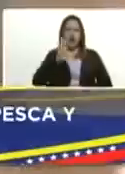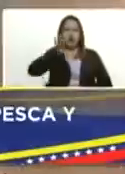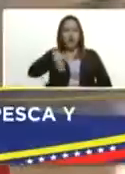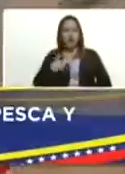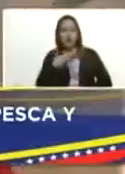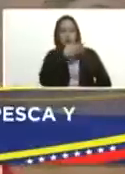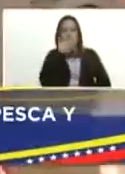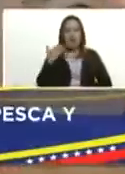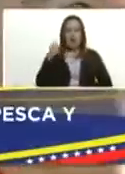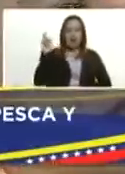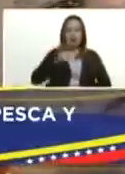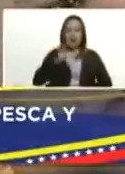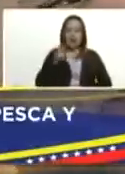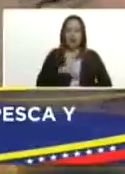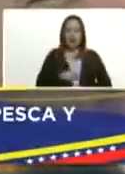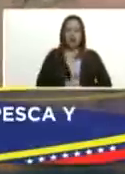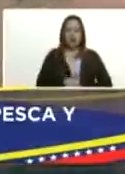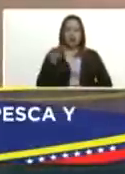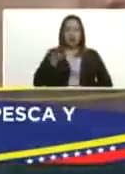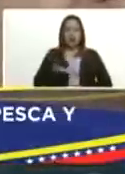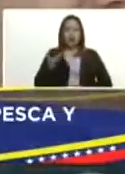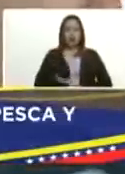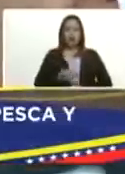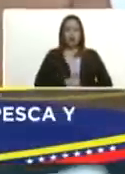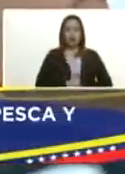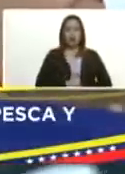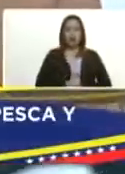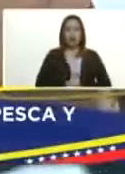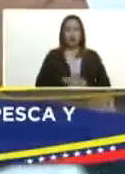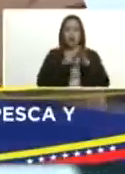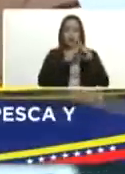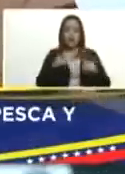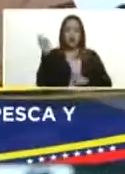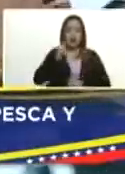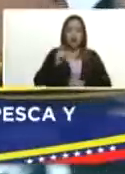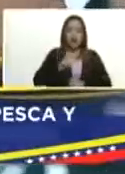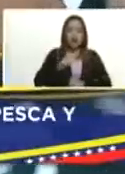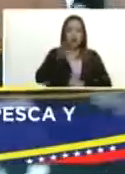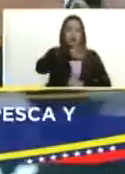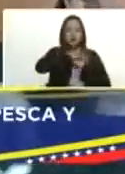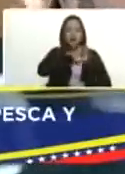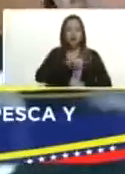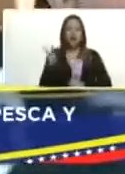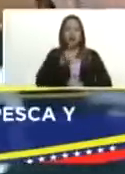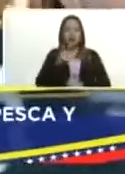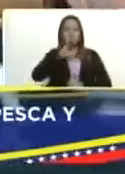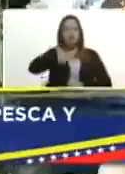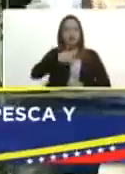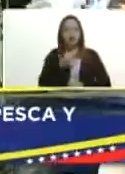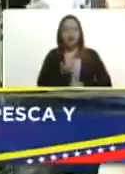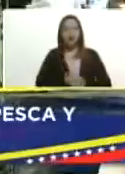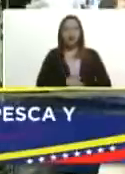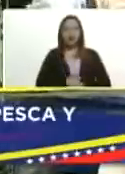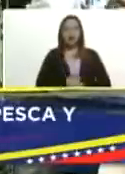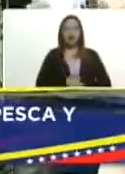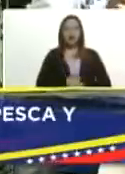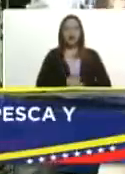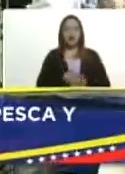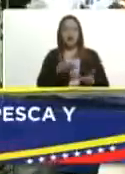sus necesidades fundamentales. Todo lo que necesita la sociedad venezolana para entrar en una